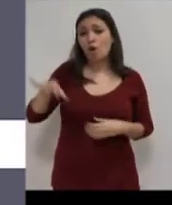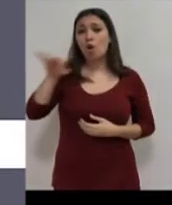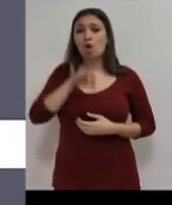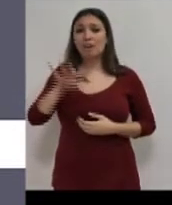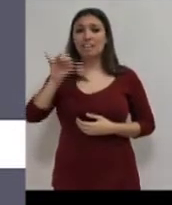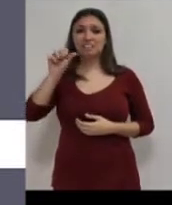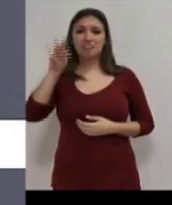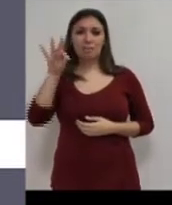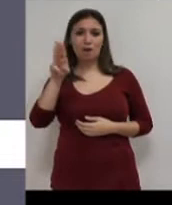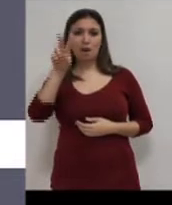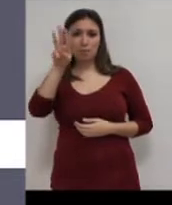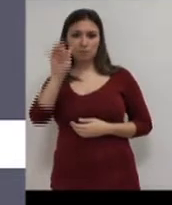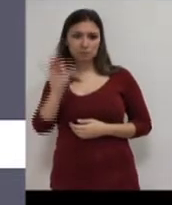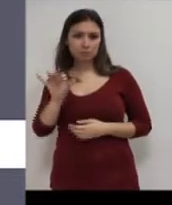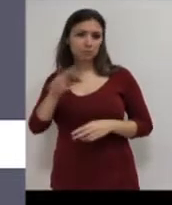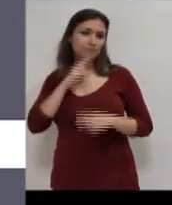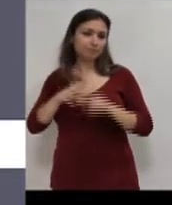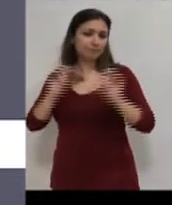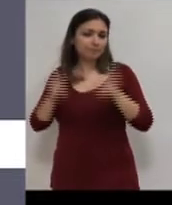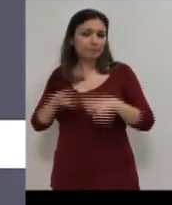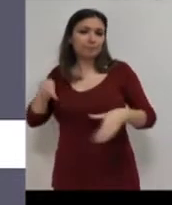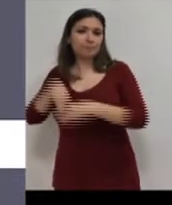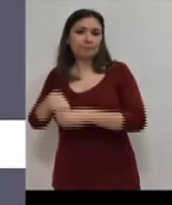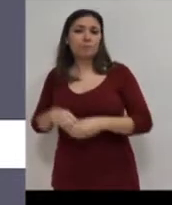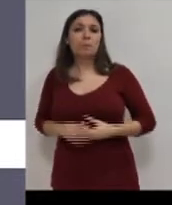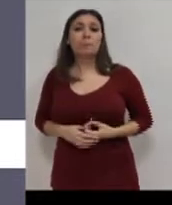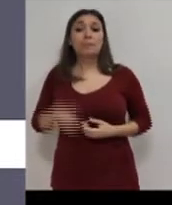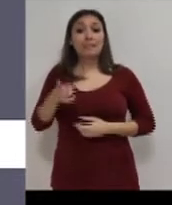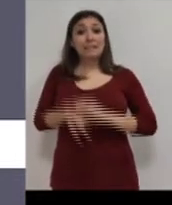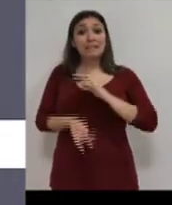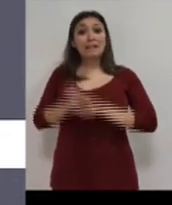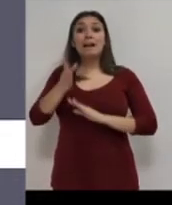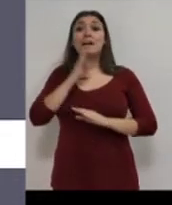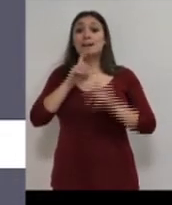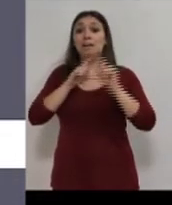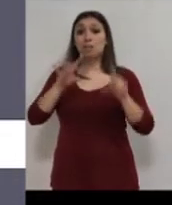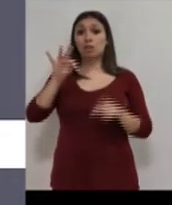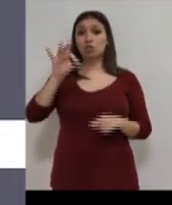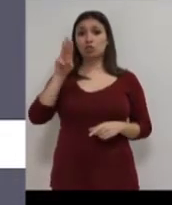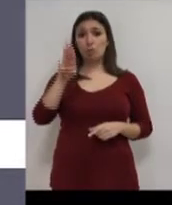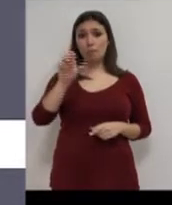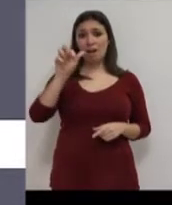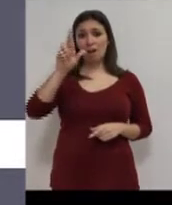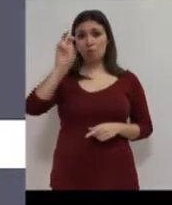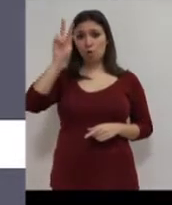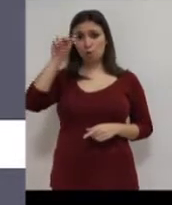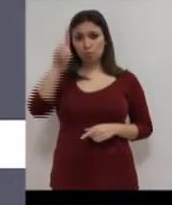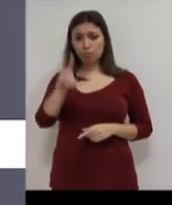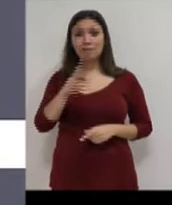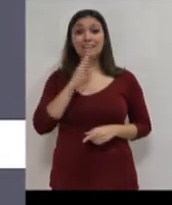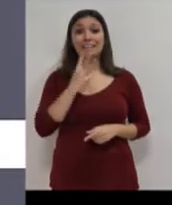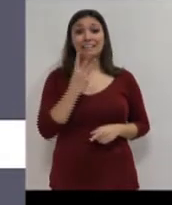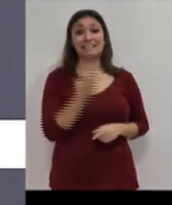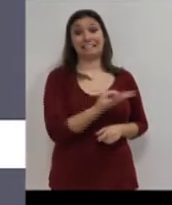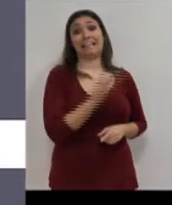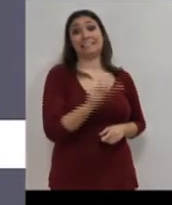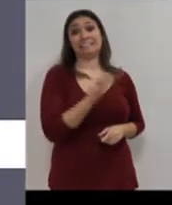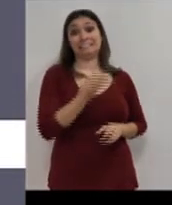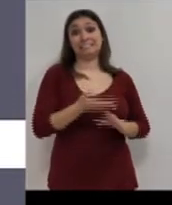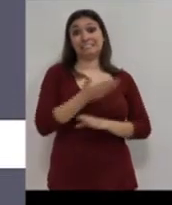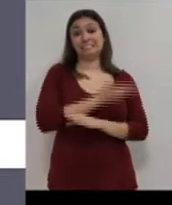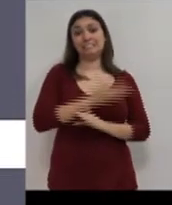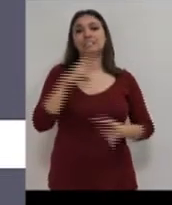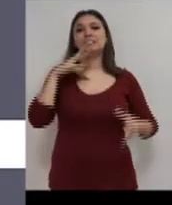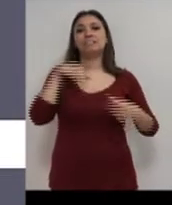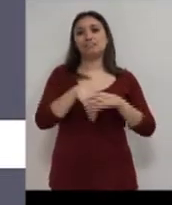en entornos corporativos como en startups. Ella además es la fundadora de Top Around. Vosotros, hasta